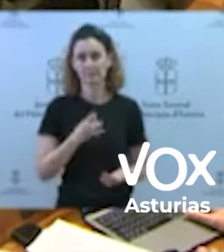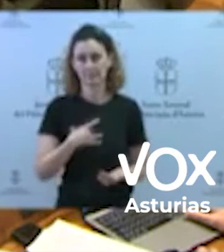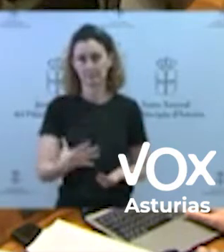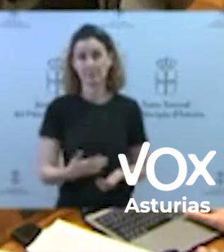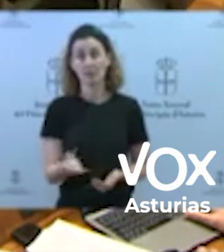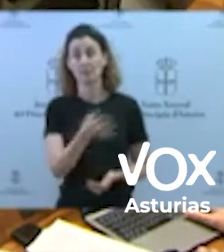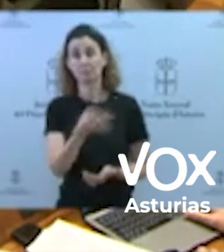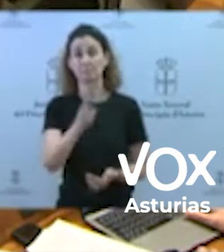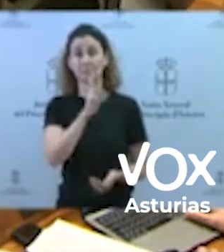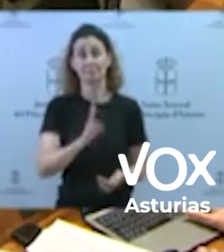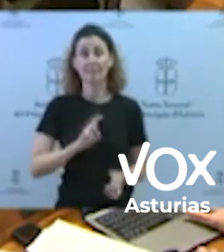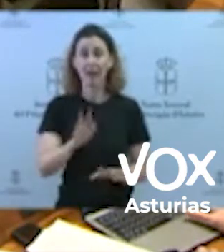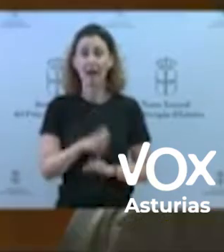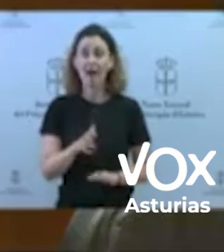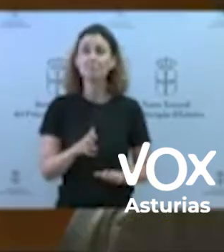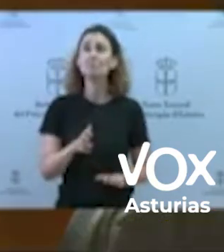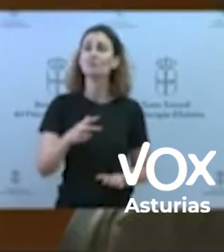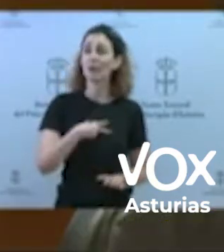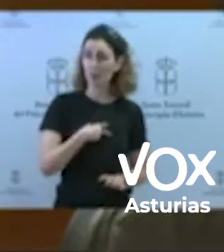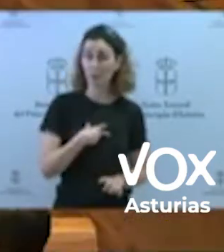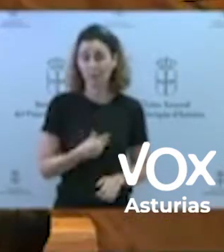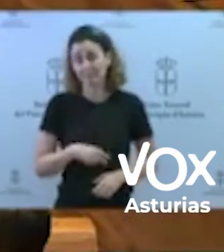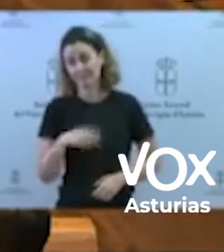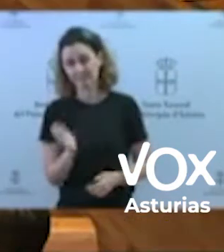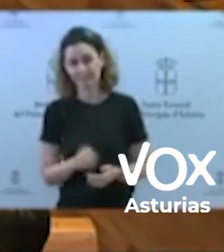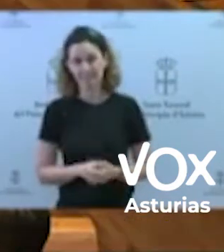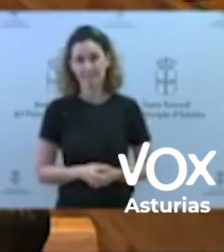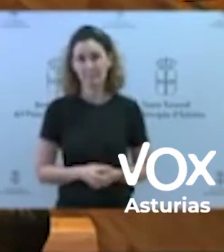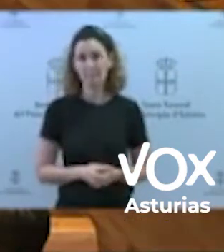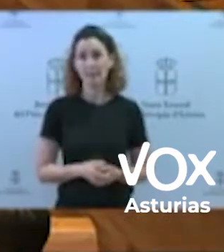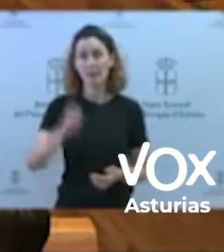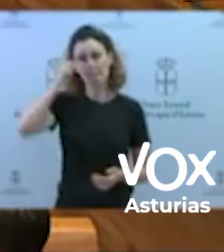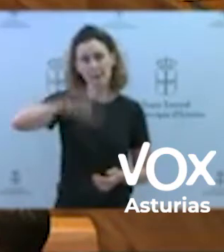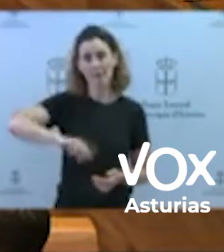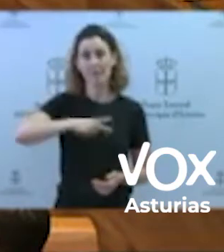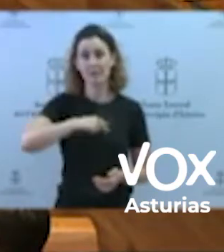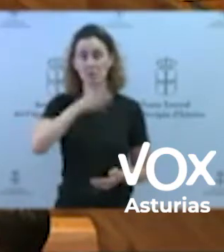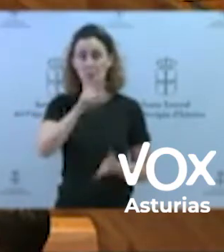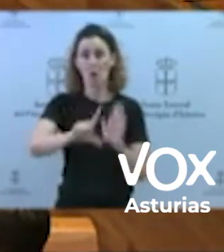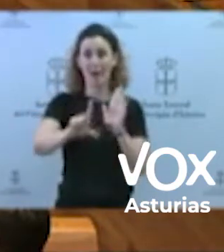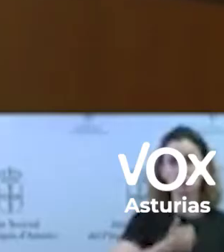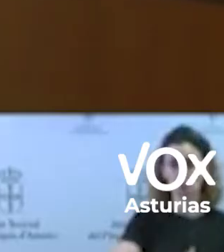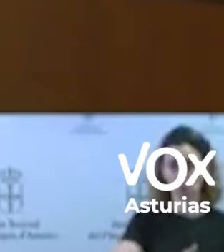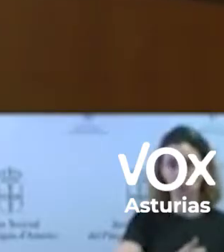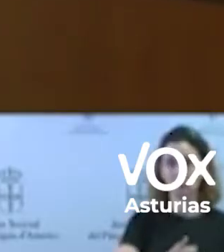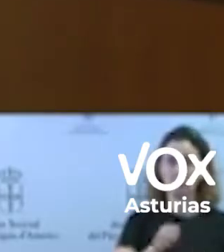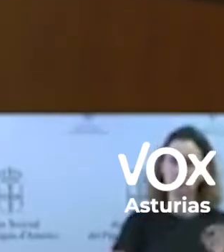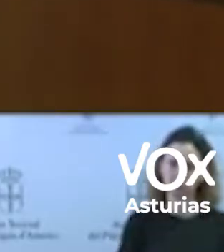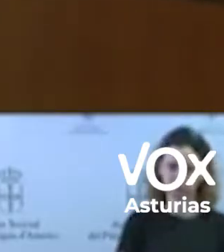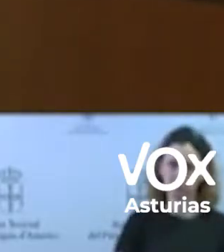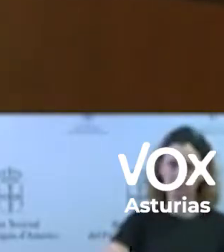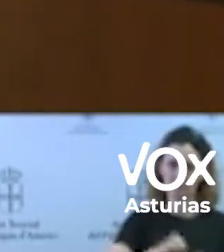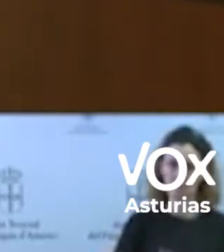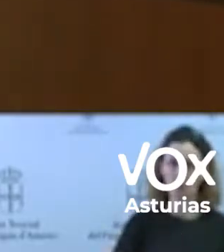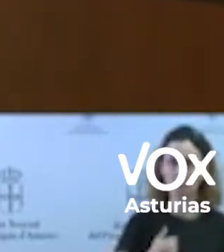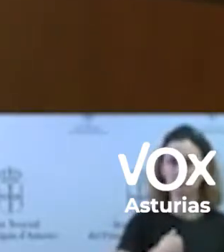señor. Quien cree que sabe derecho porque leyó una ley de 32 artículos de 1870 está profundamente equivocado. Los asturianos merecen saber